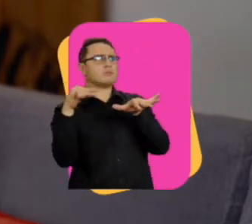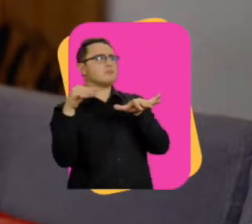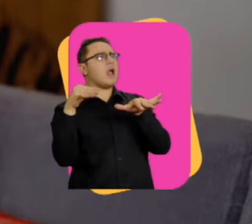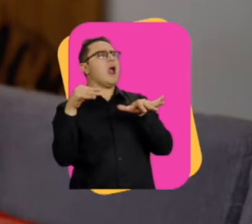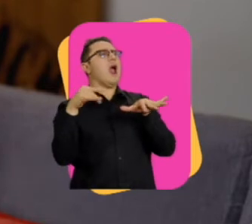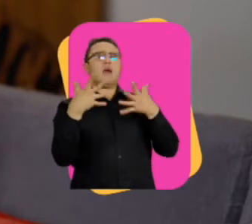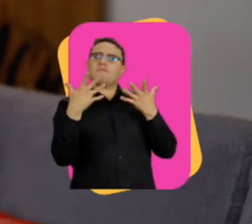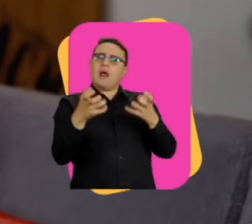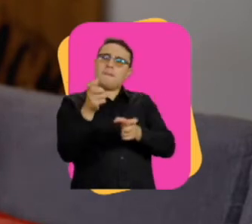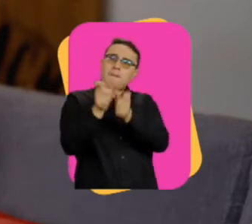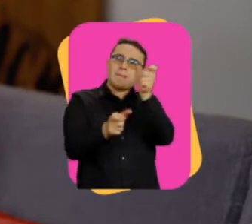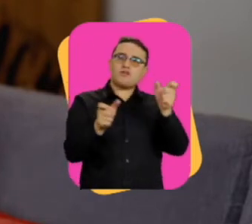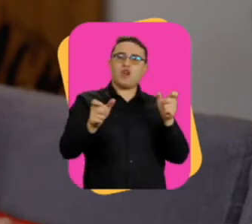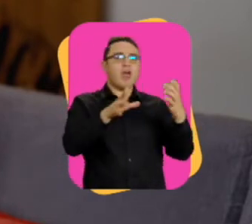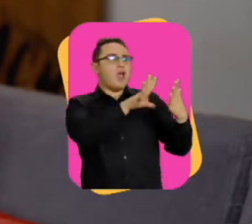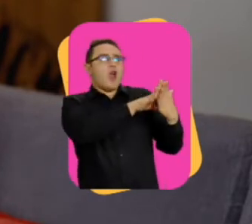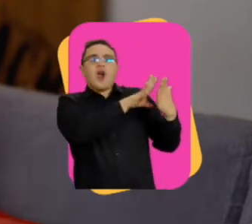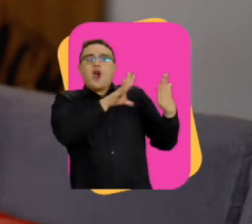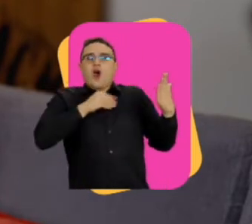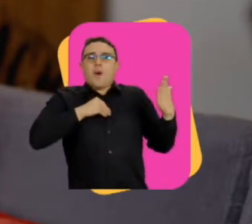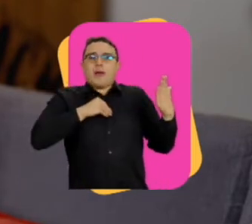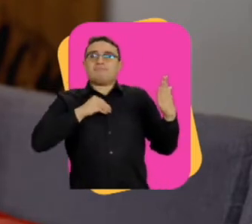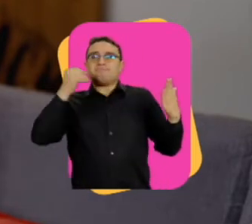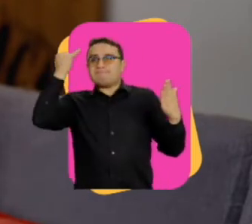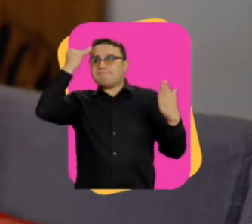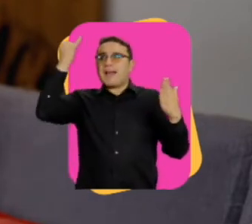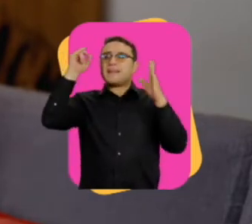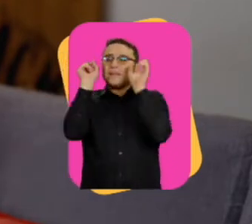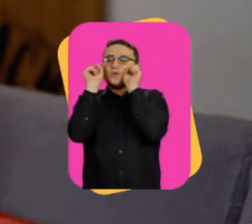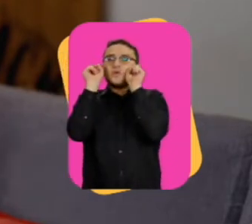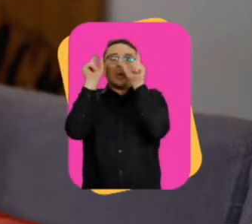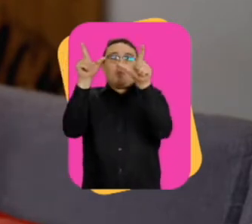y queremos es que la gente básicamente nos sorprenda